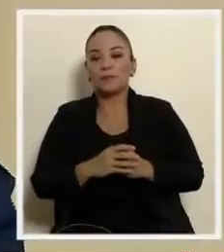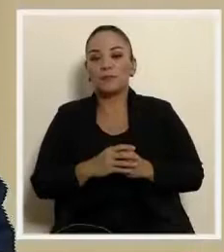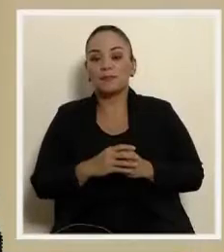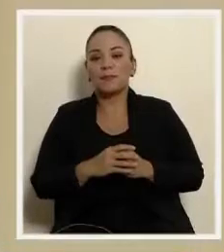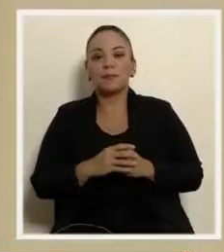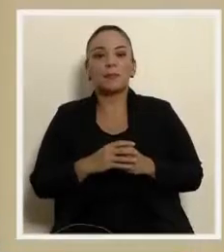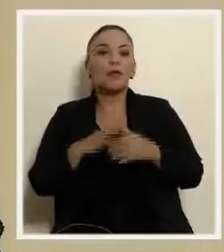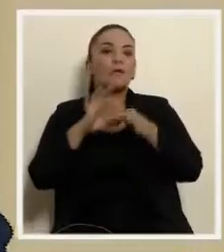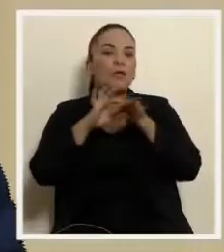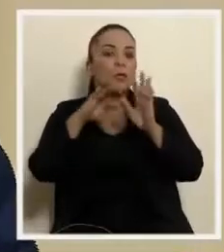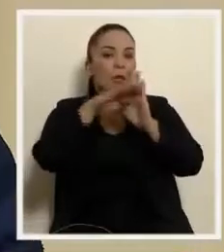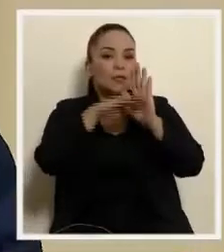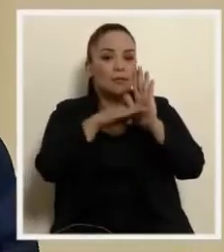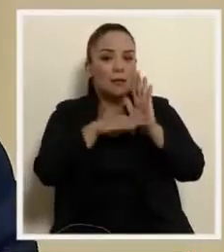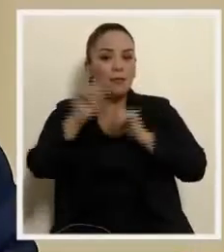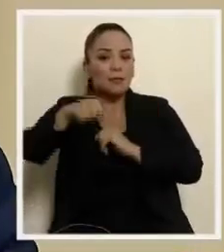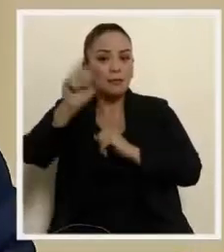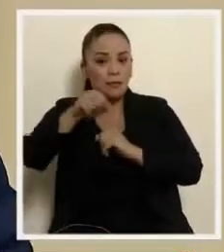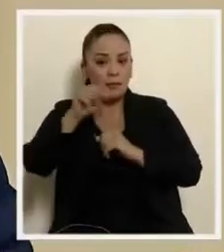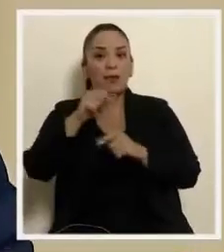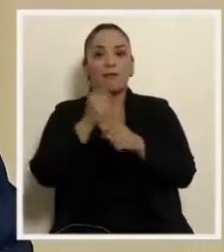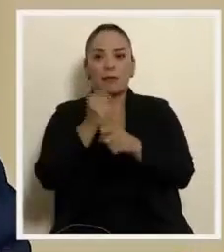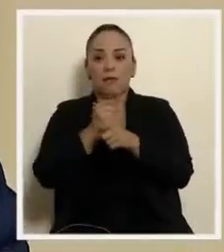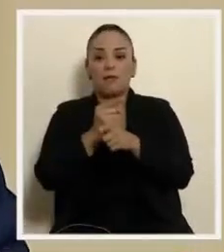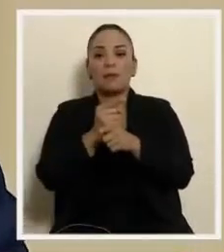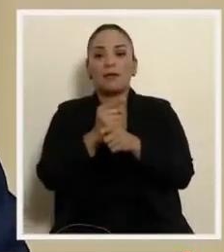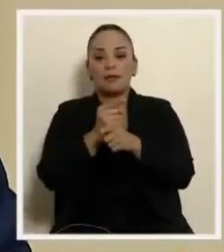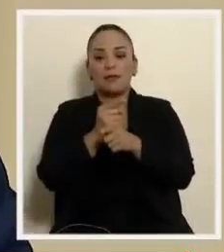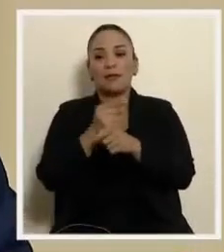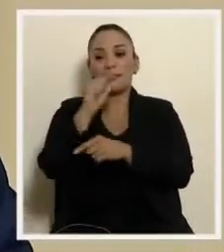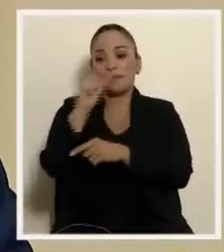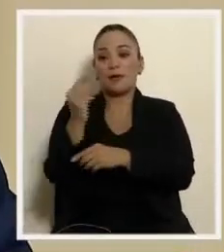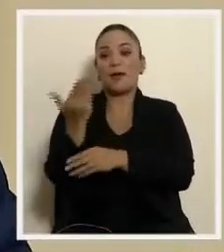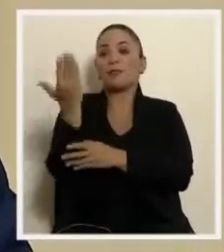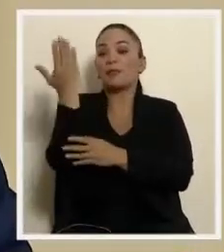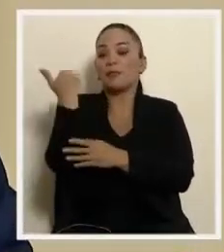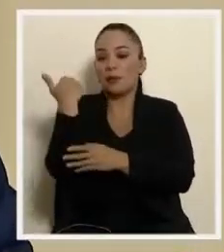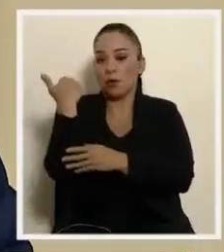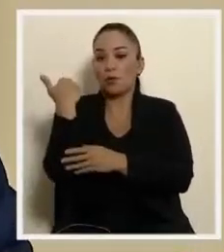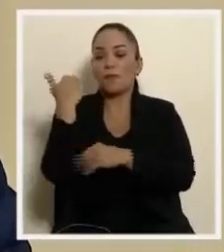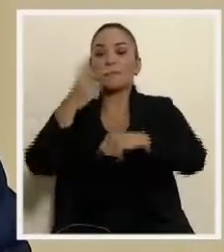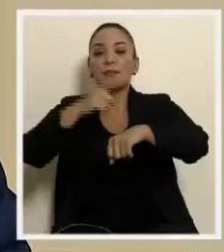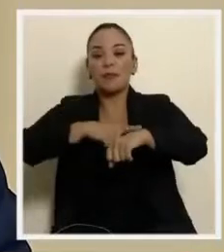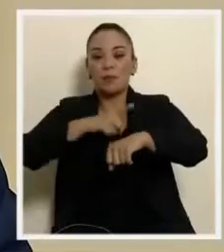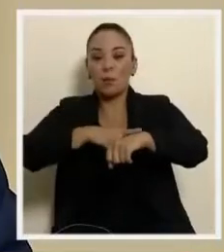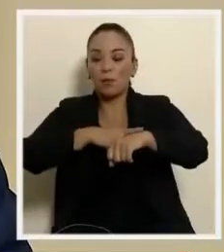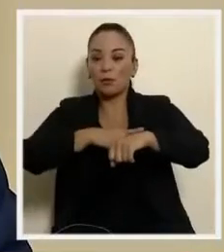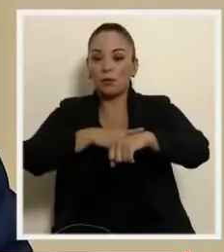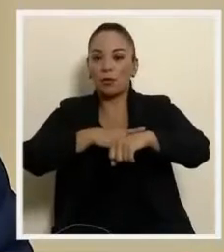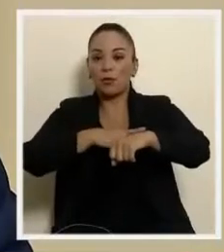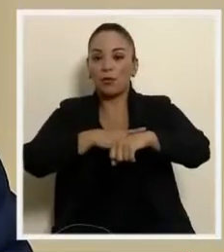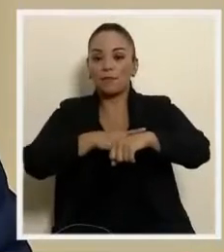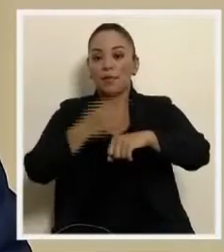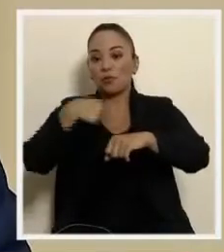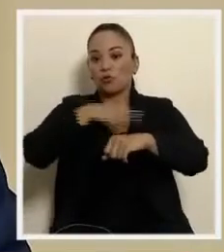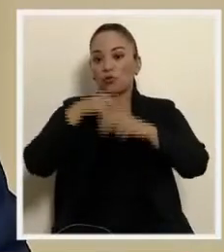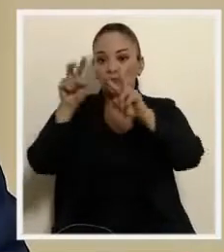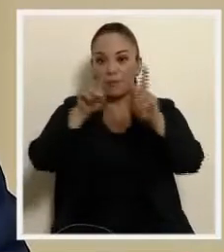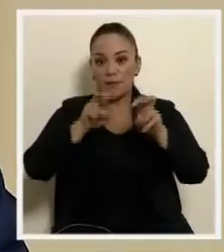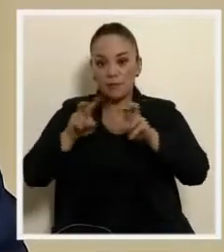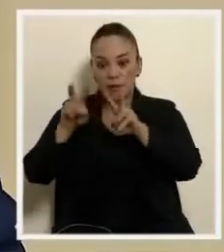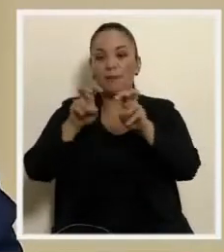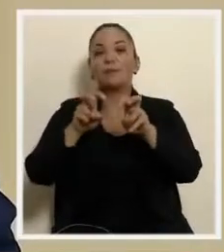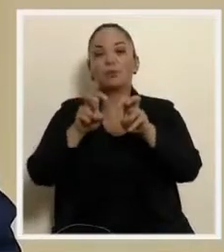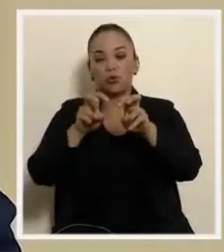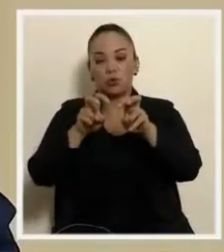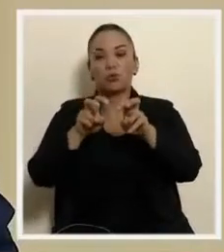las medidas, sí, efectivamente, la semana anterior, justamente a la hora de que revisamos pues